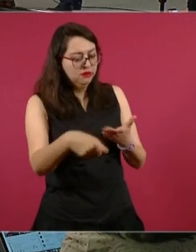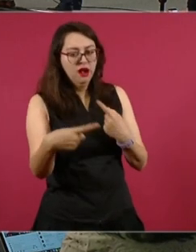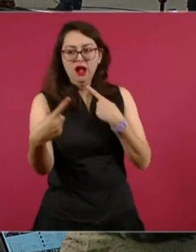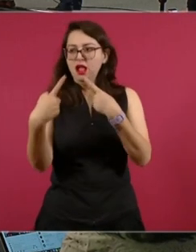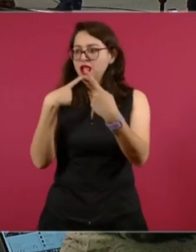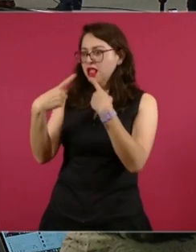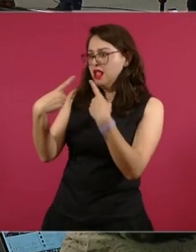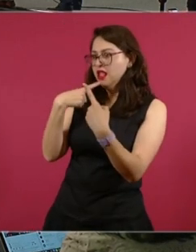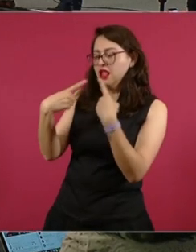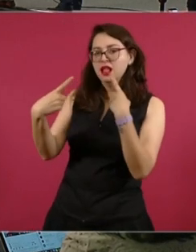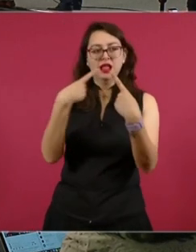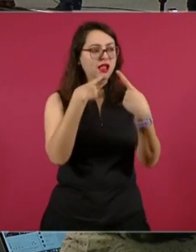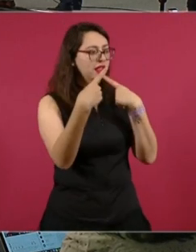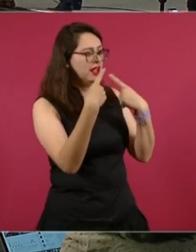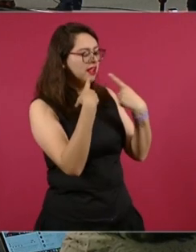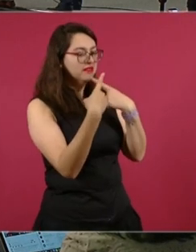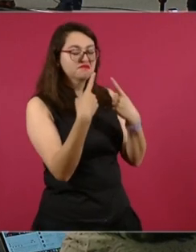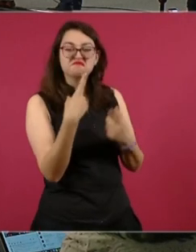los dueños de AMSA